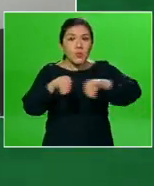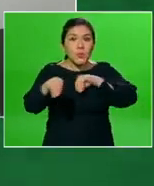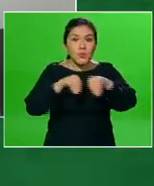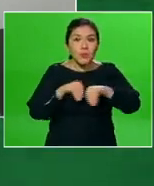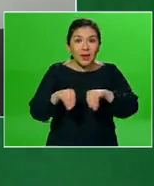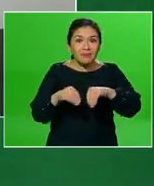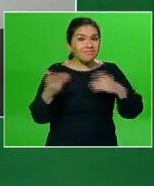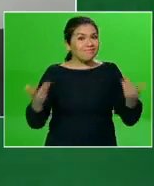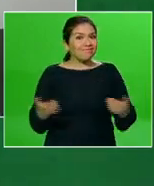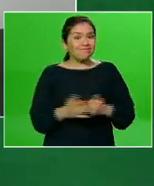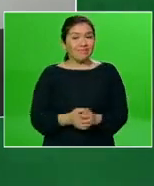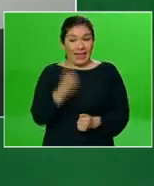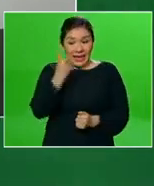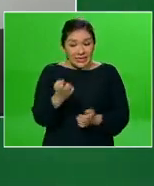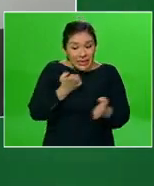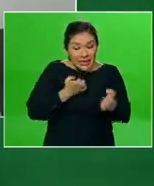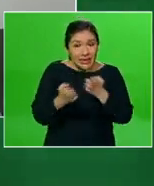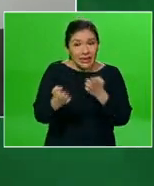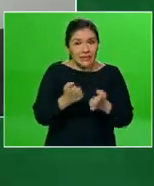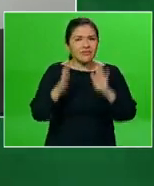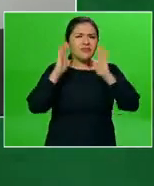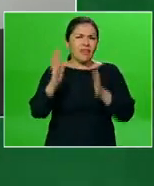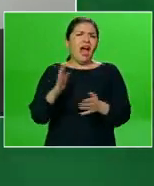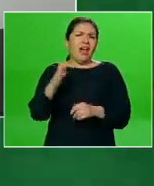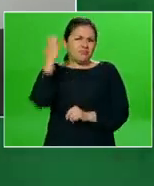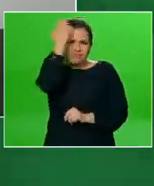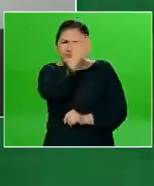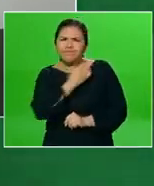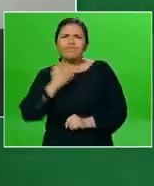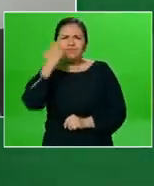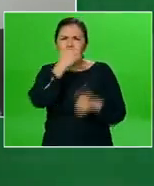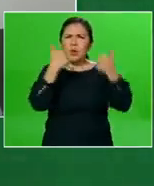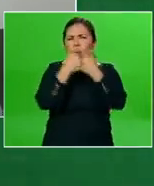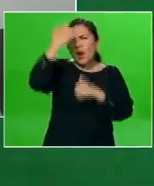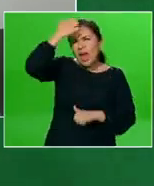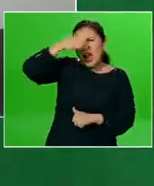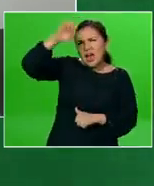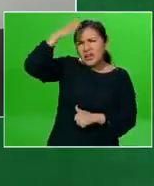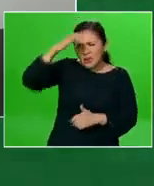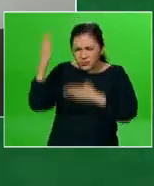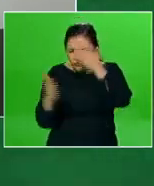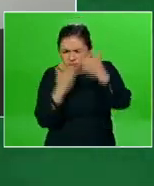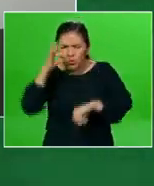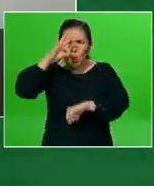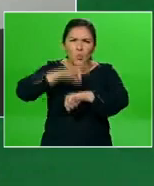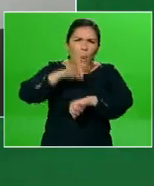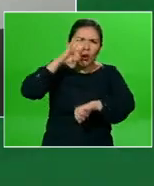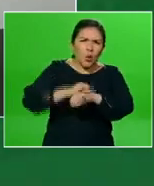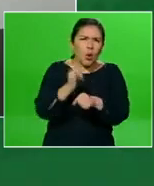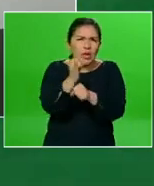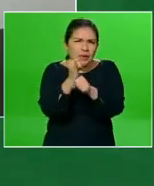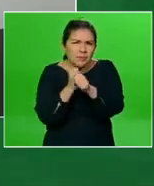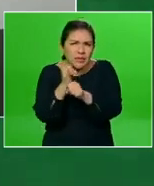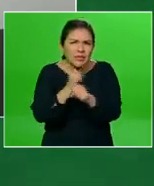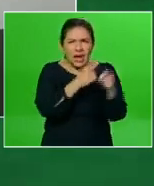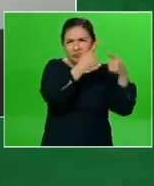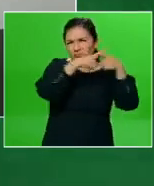del ejercicio ha sido comprobado por un consenso de expertos médicos investigadores